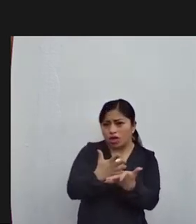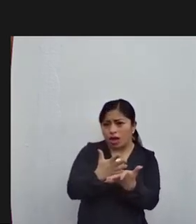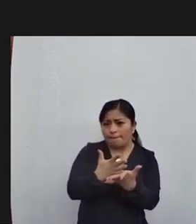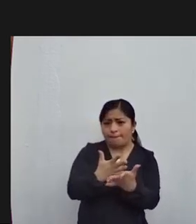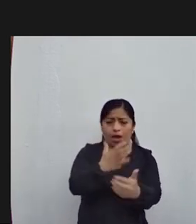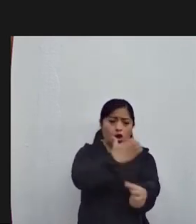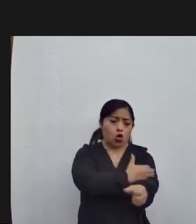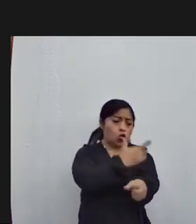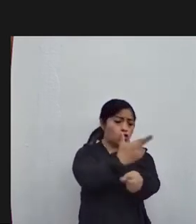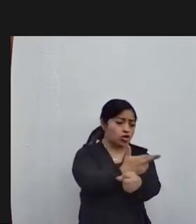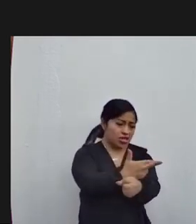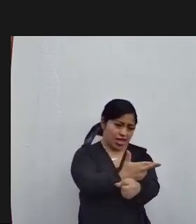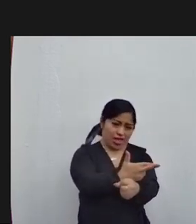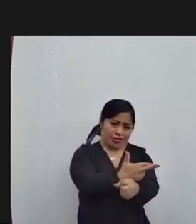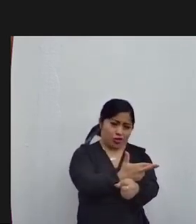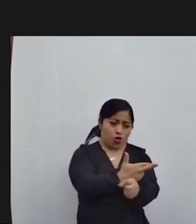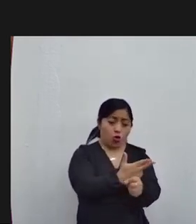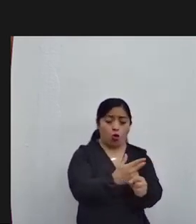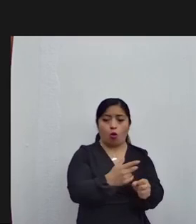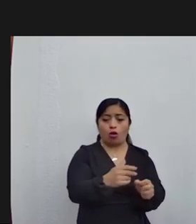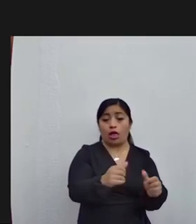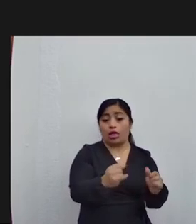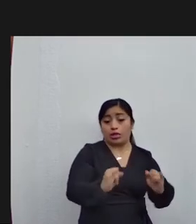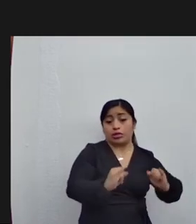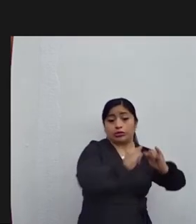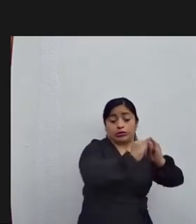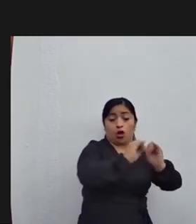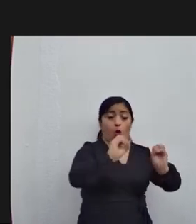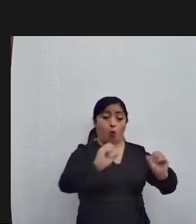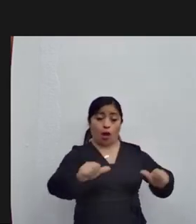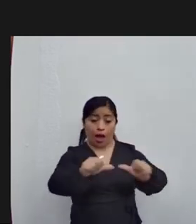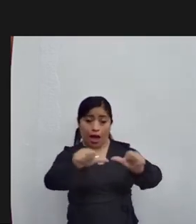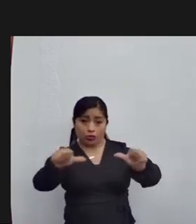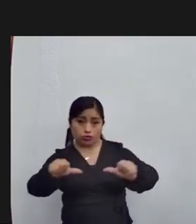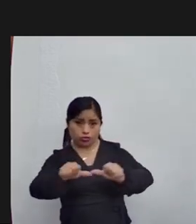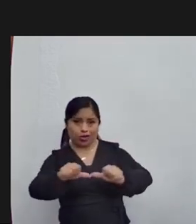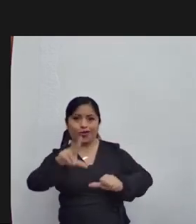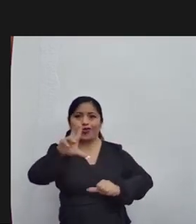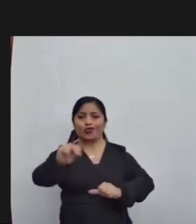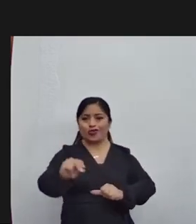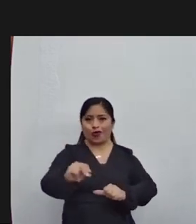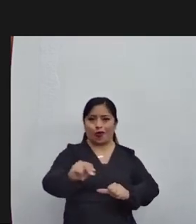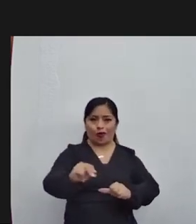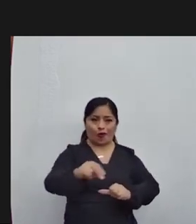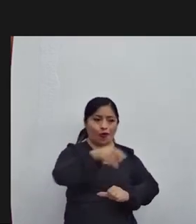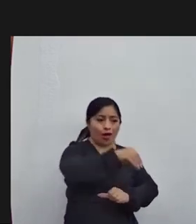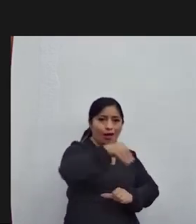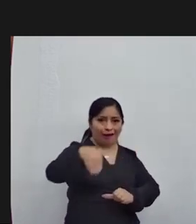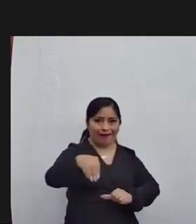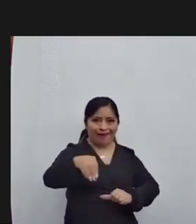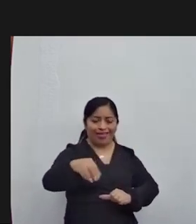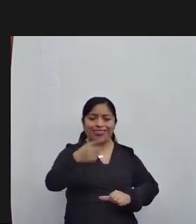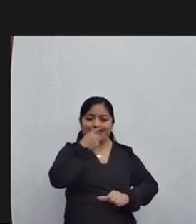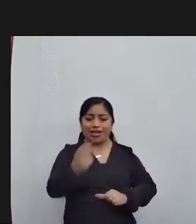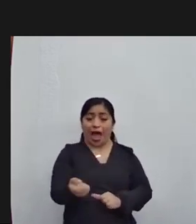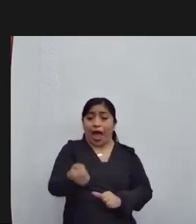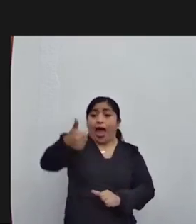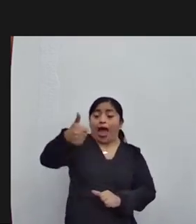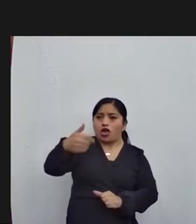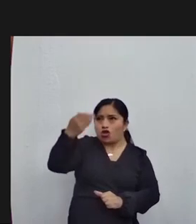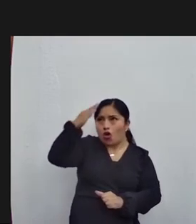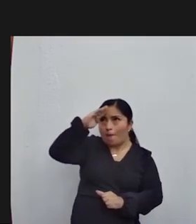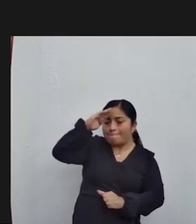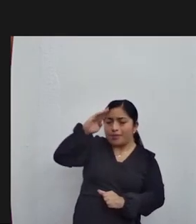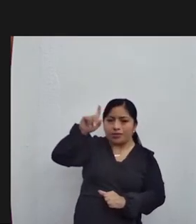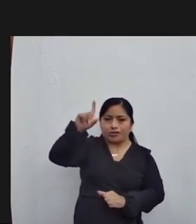coordinador entre instituciones o entre asociaciones, sino que ellos tengan la iniciativa de participar como en